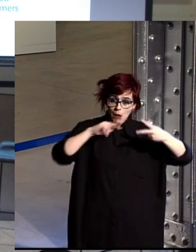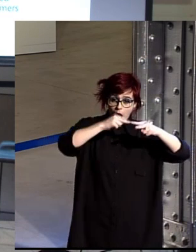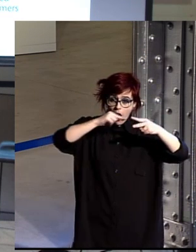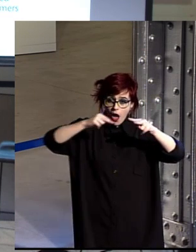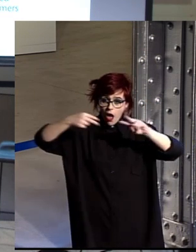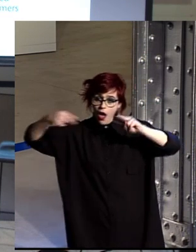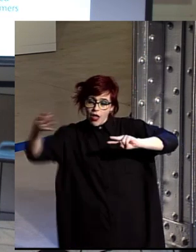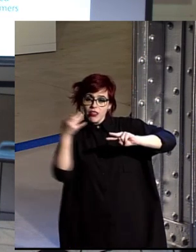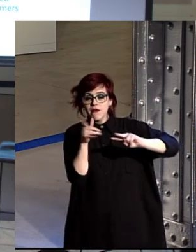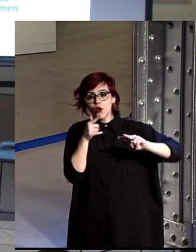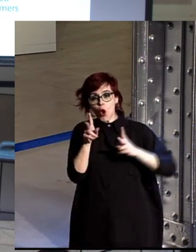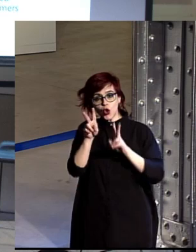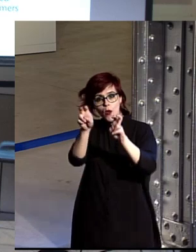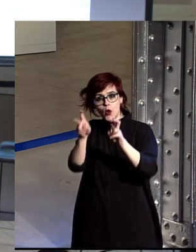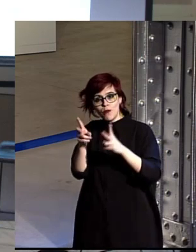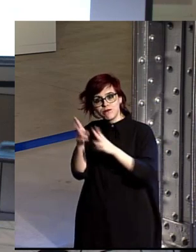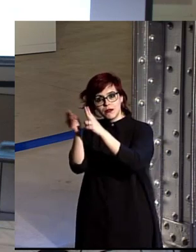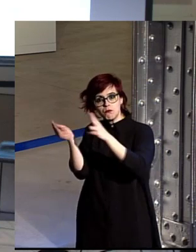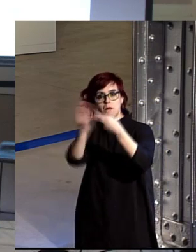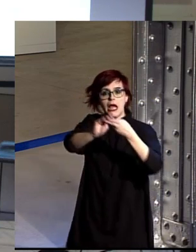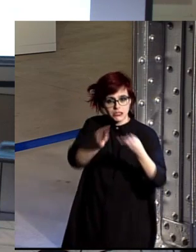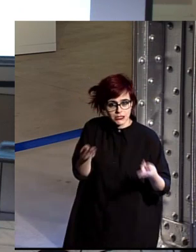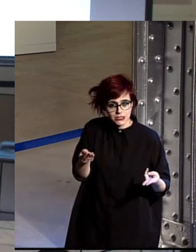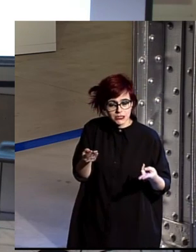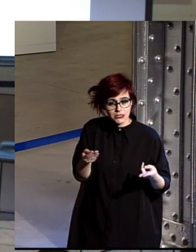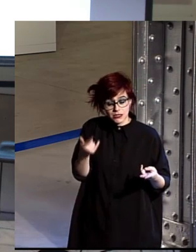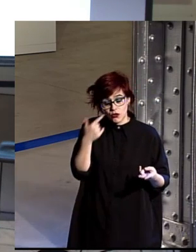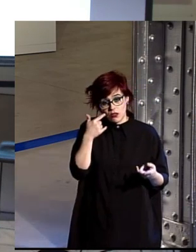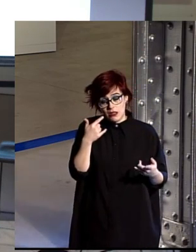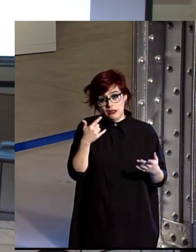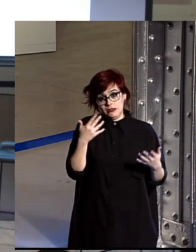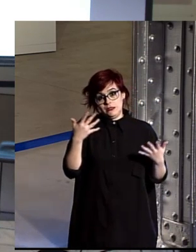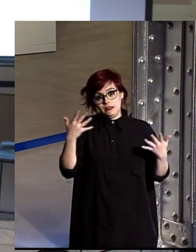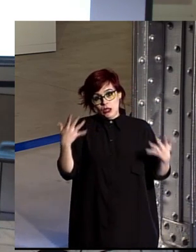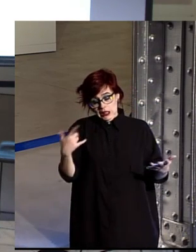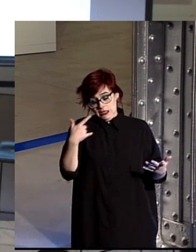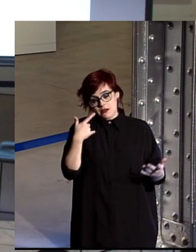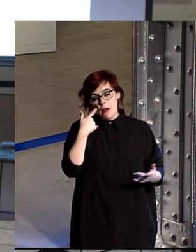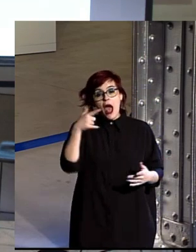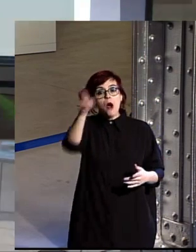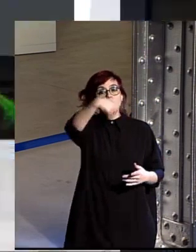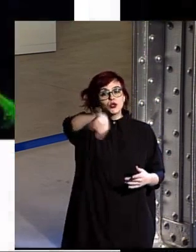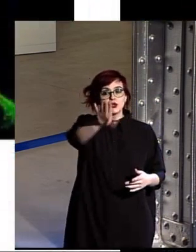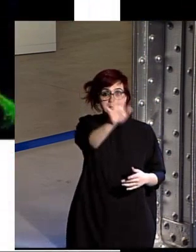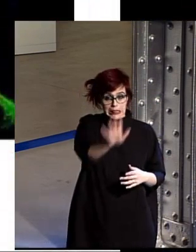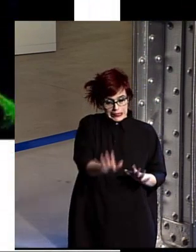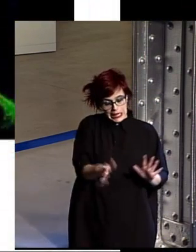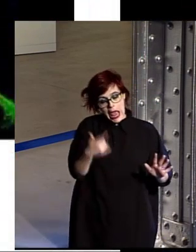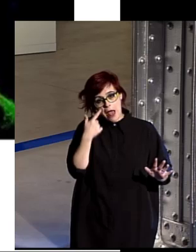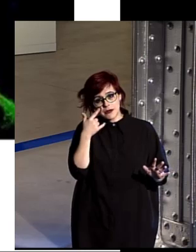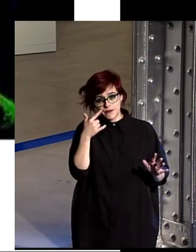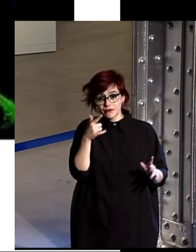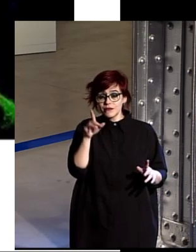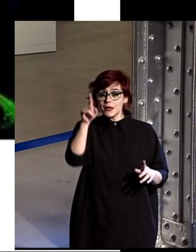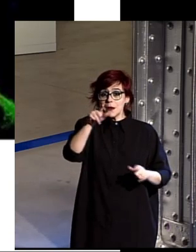forma y tener esta de aquí. Hasta aquí salvamos. Para que os hagáis una idea, no solamente es eso, simplemente que la GP también es